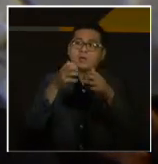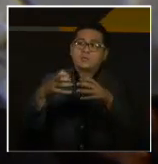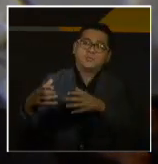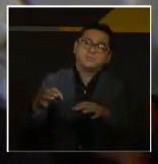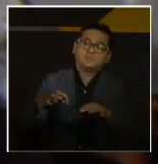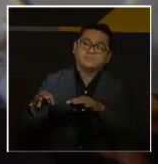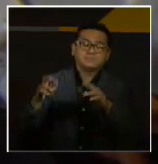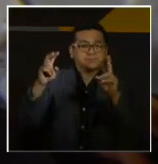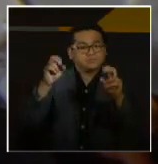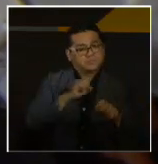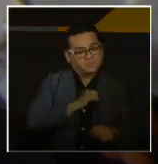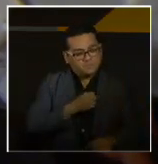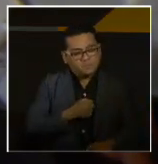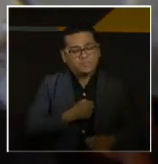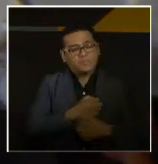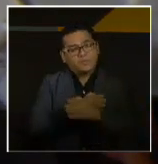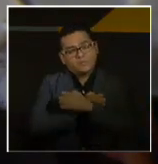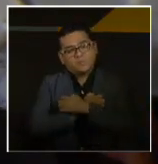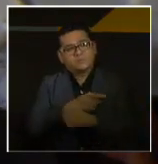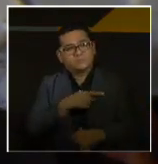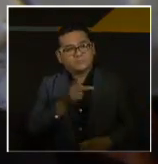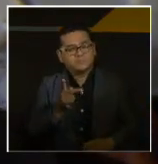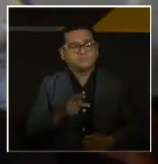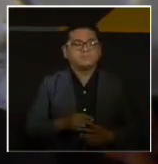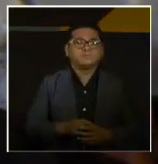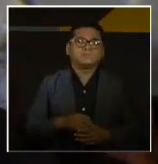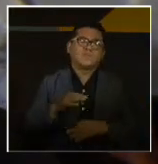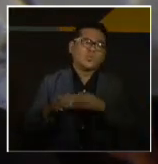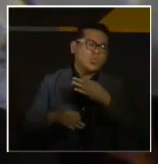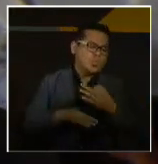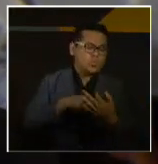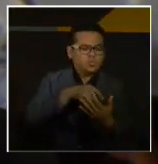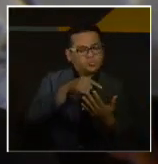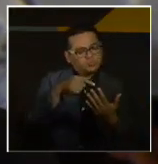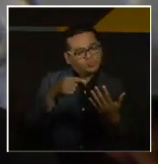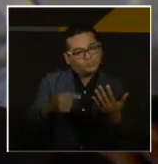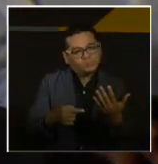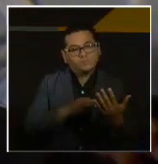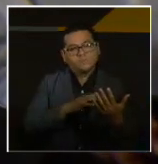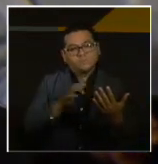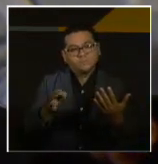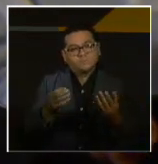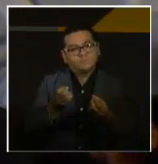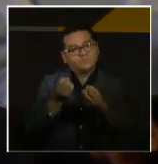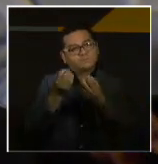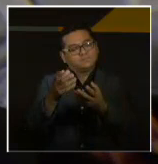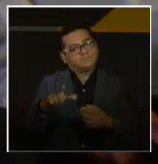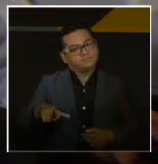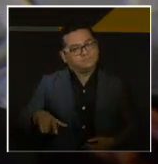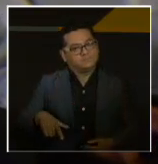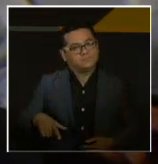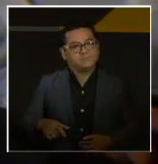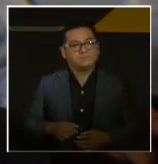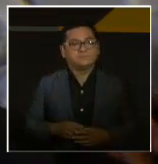que trabajan temas de salud, educación, pobreza y todas las causas para poder contribuir con su gobierno.